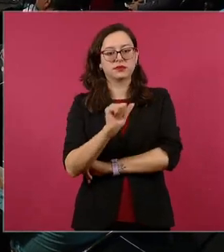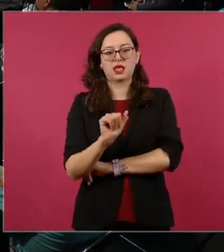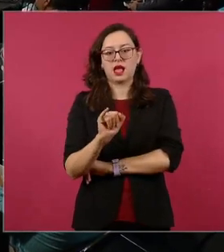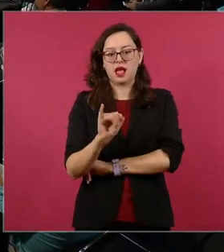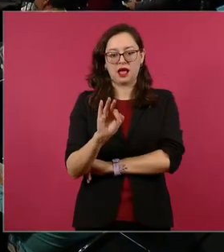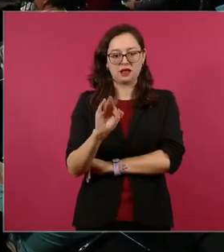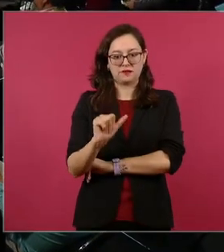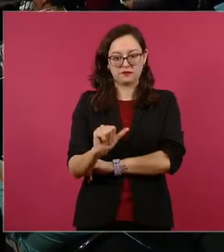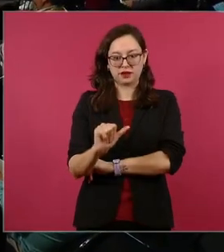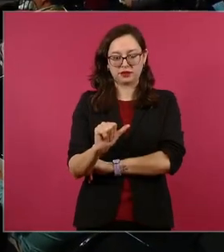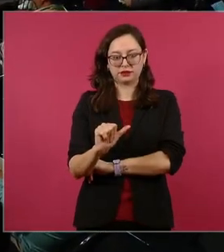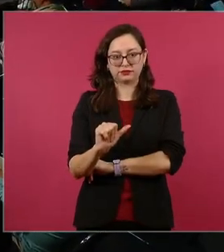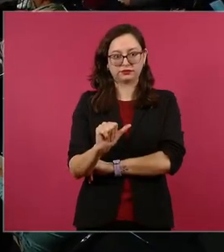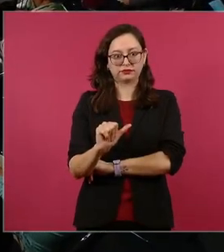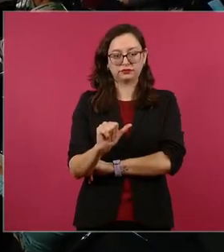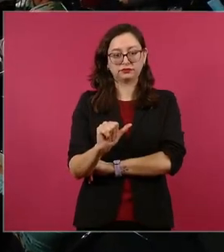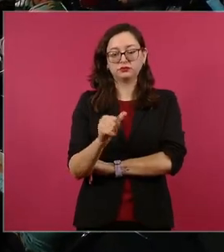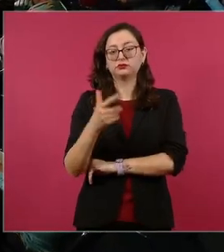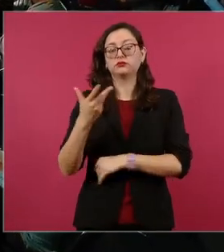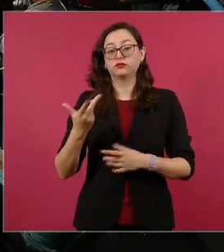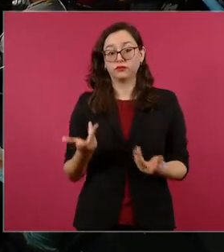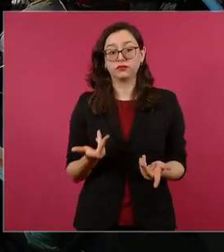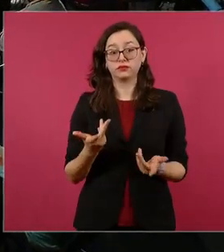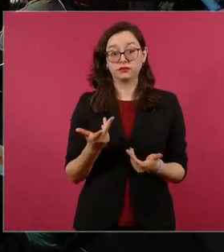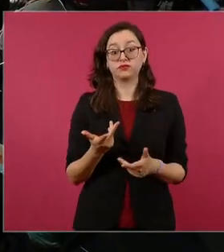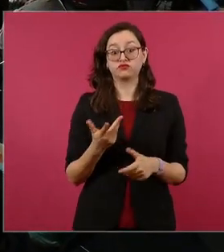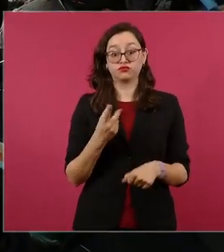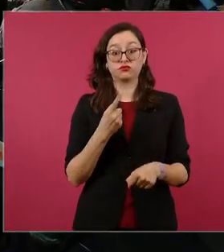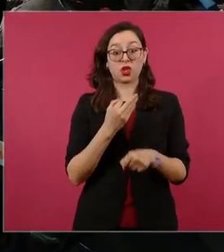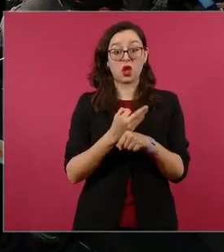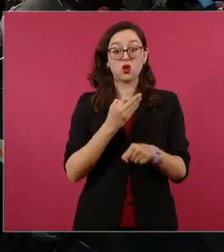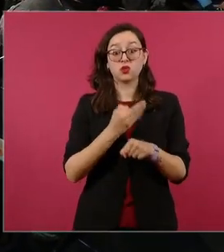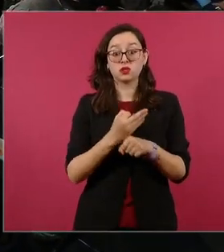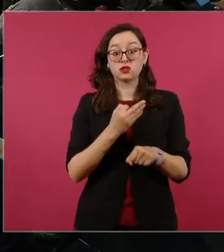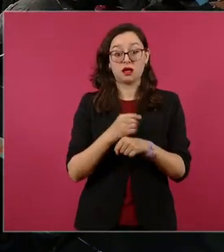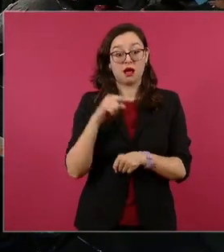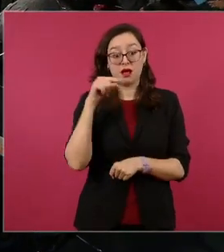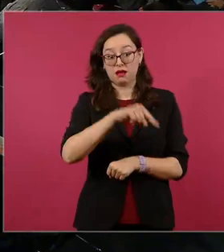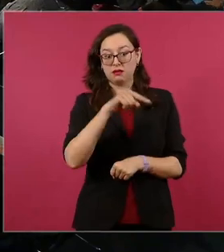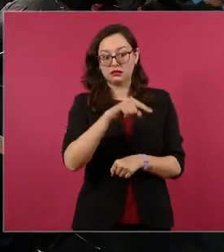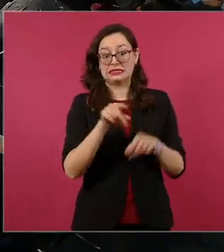Ya es el aeropuerto con más movimiento de carga en el país.